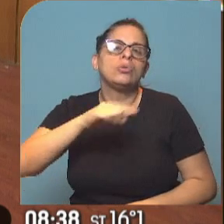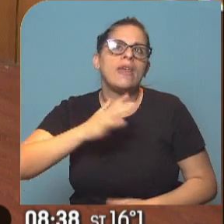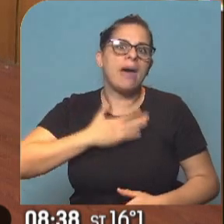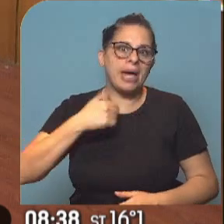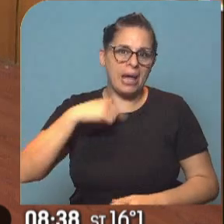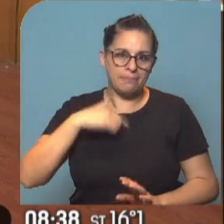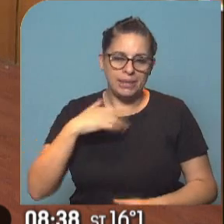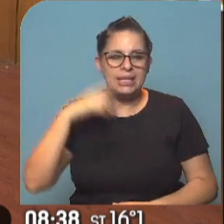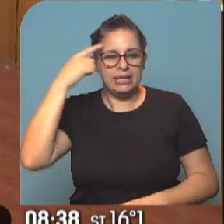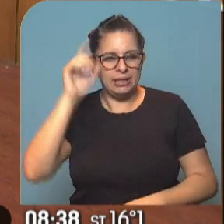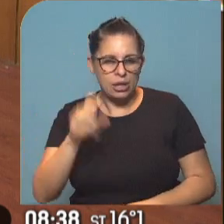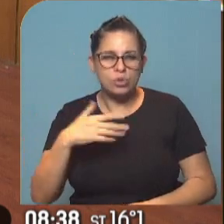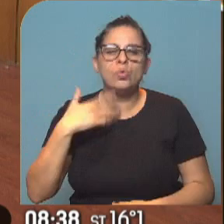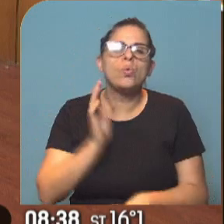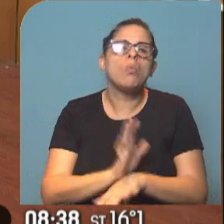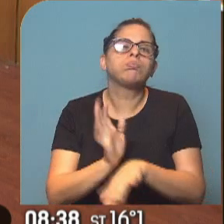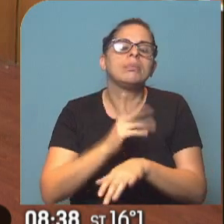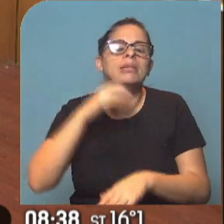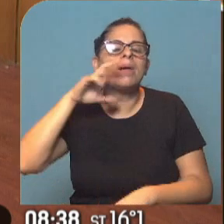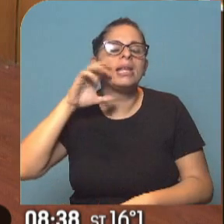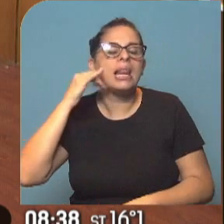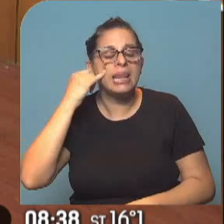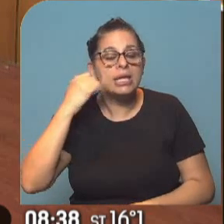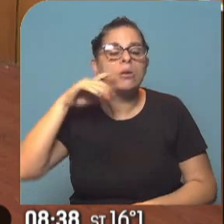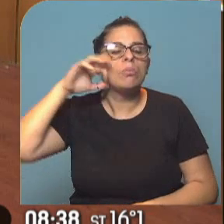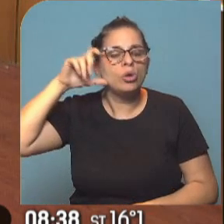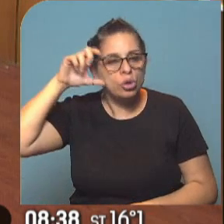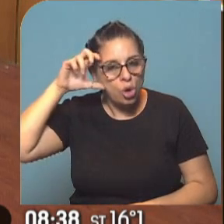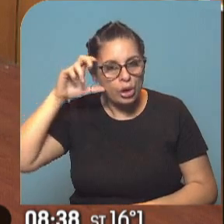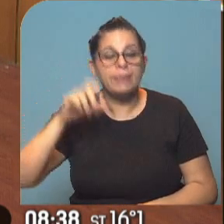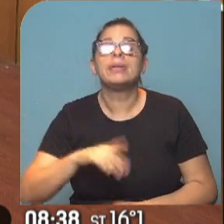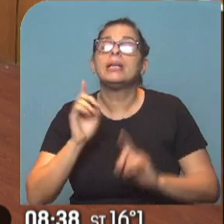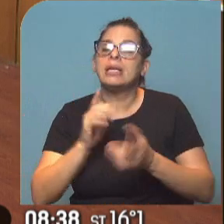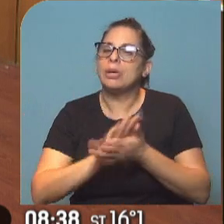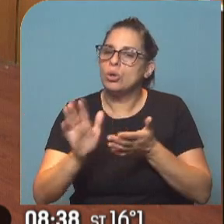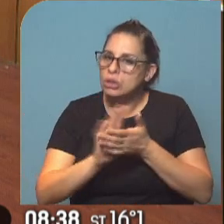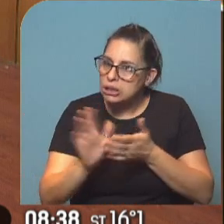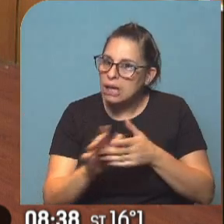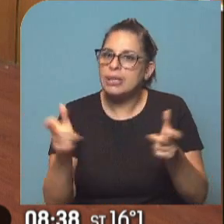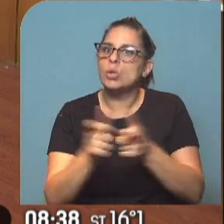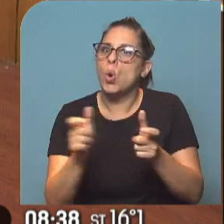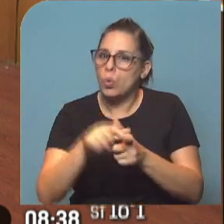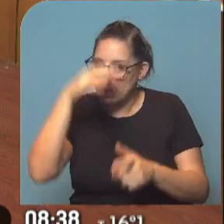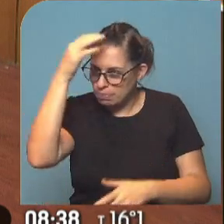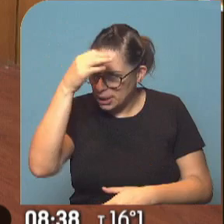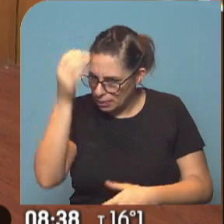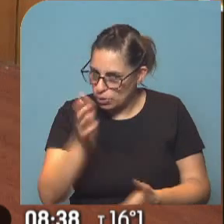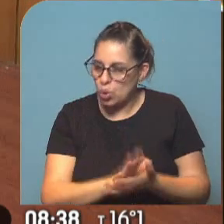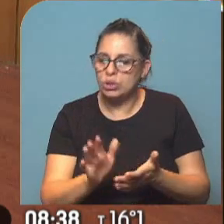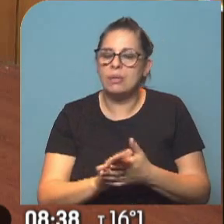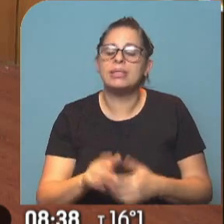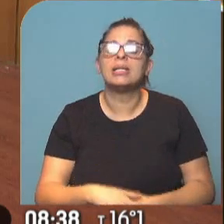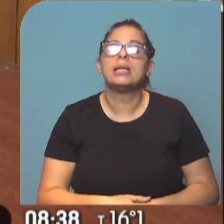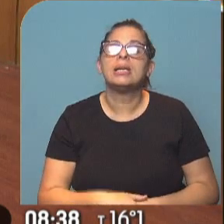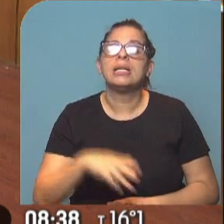se mete en la piel de marilyn monroe pero además tiene que ver también con el reestreno de una súper obra multipremiada como es ni con